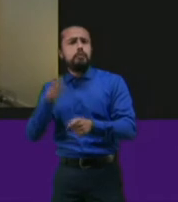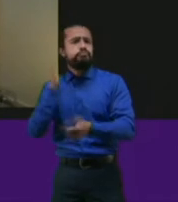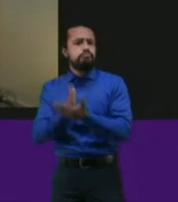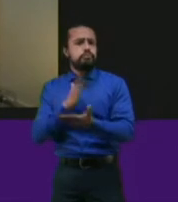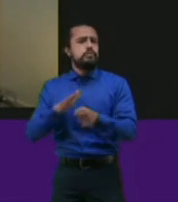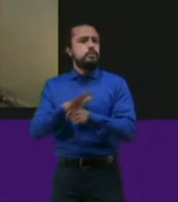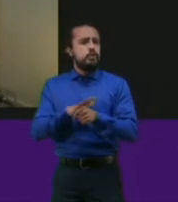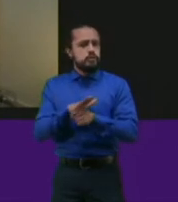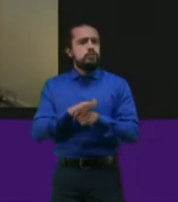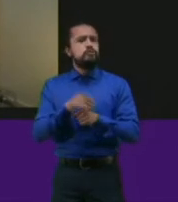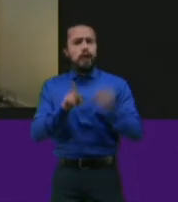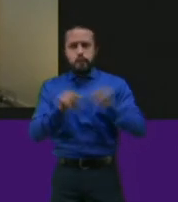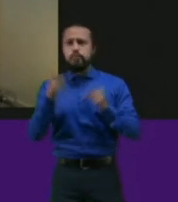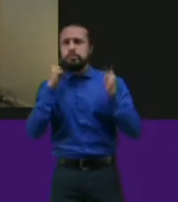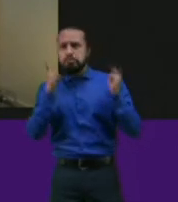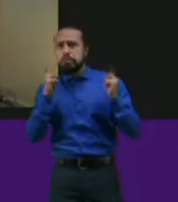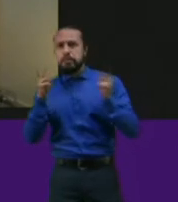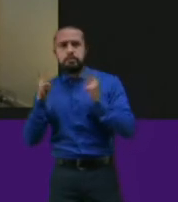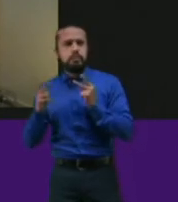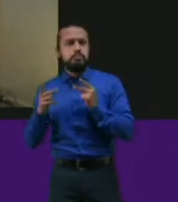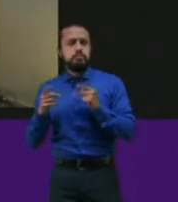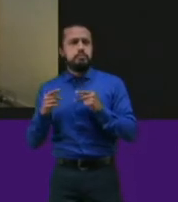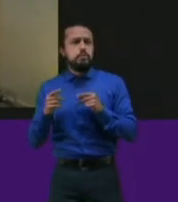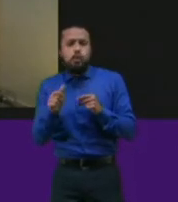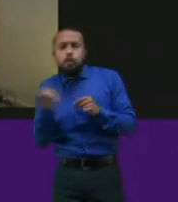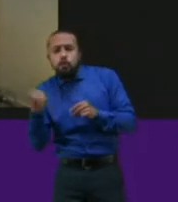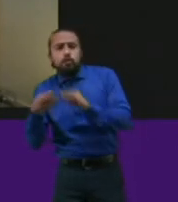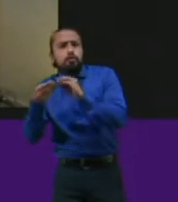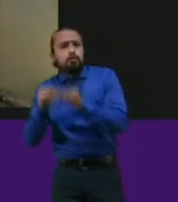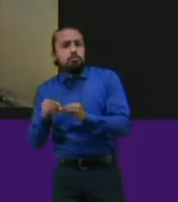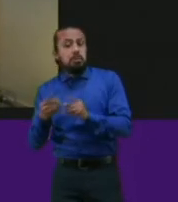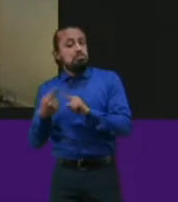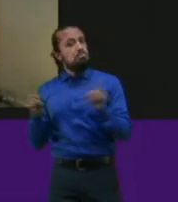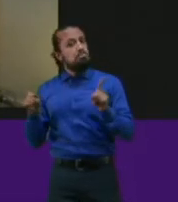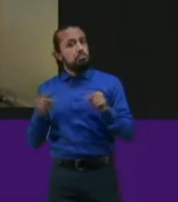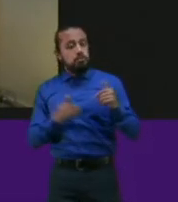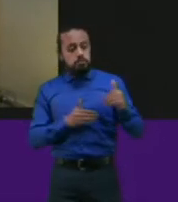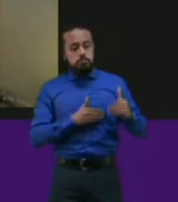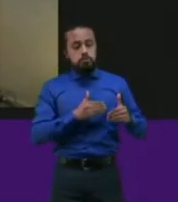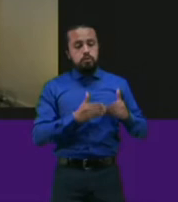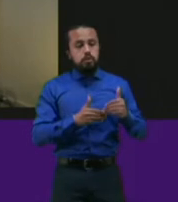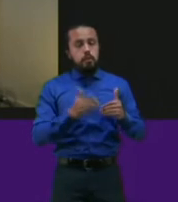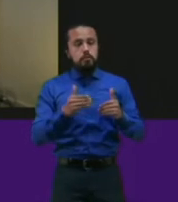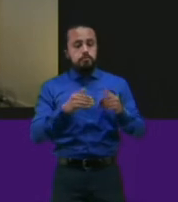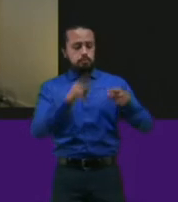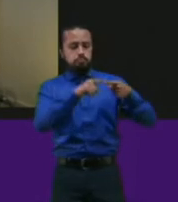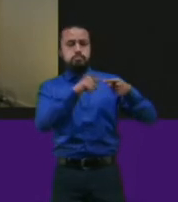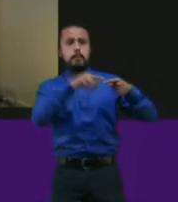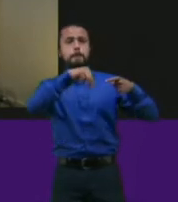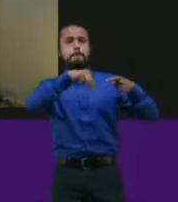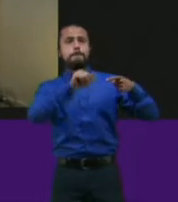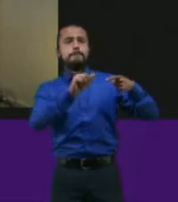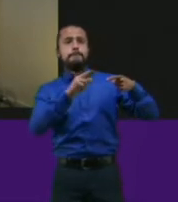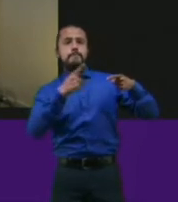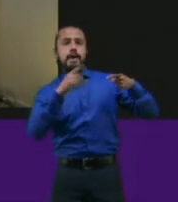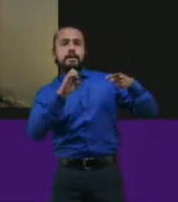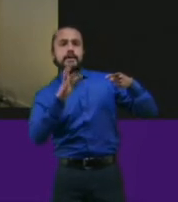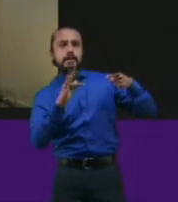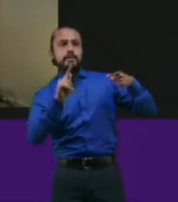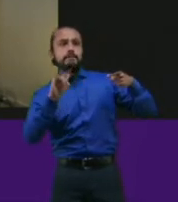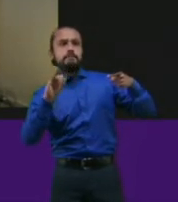también, donde arrancan de otra manera totalmente distinta y se dan cuenta del market fit mucho más rápido. Pierden menos